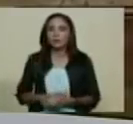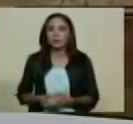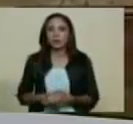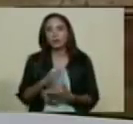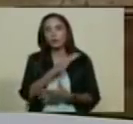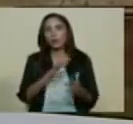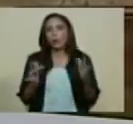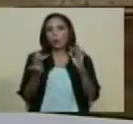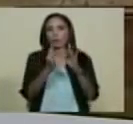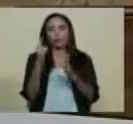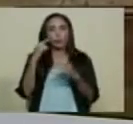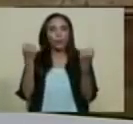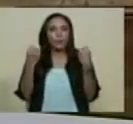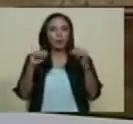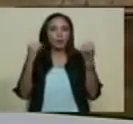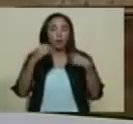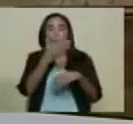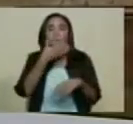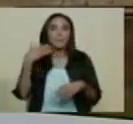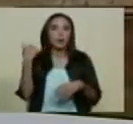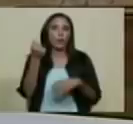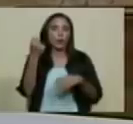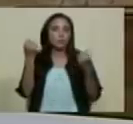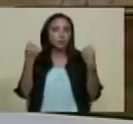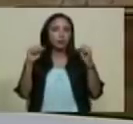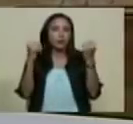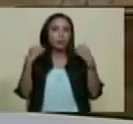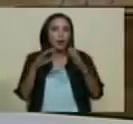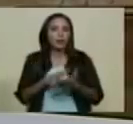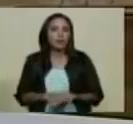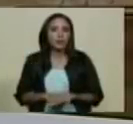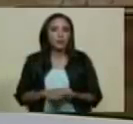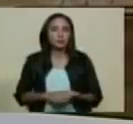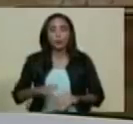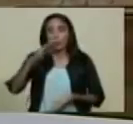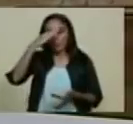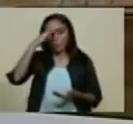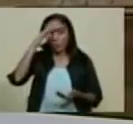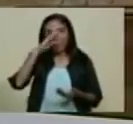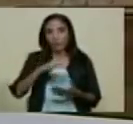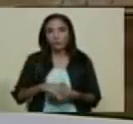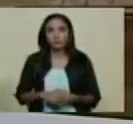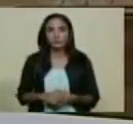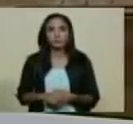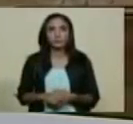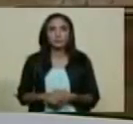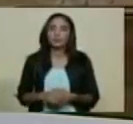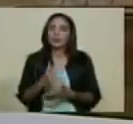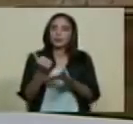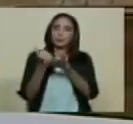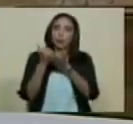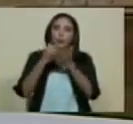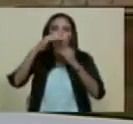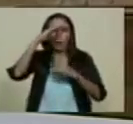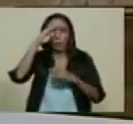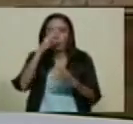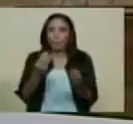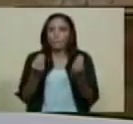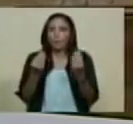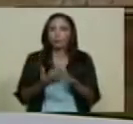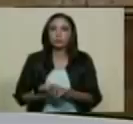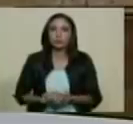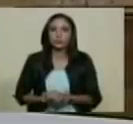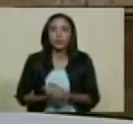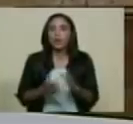para entrenarlo con los mejores entrenadores chinos, con Cuba. Cuba, ¿cuánto nos ha ayudado Cuba y los